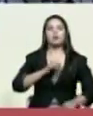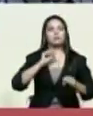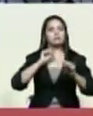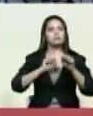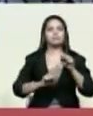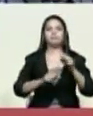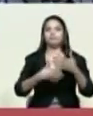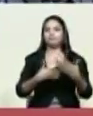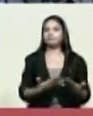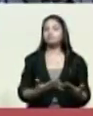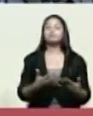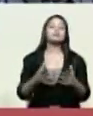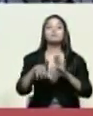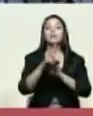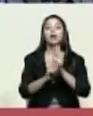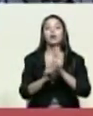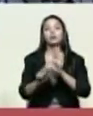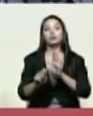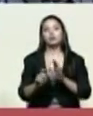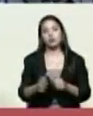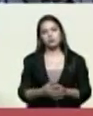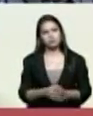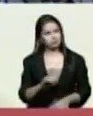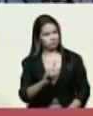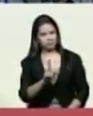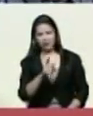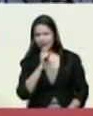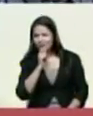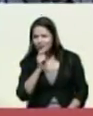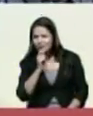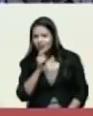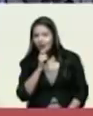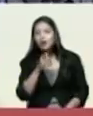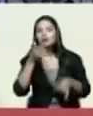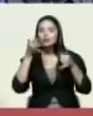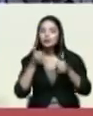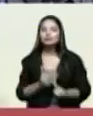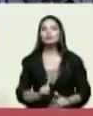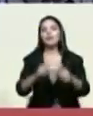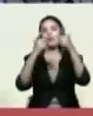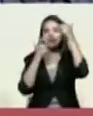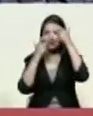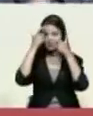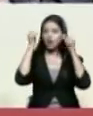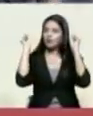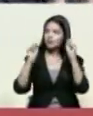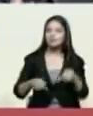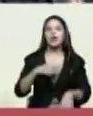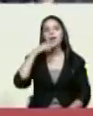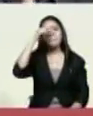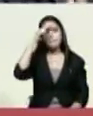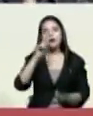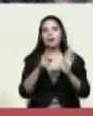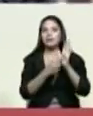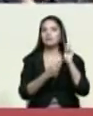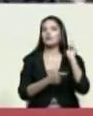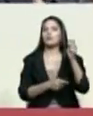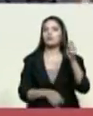defensores de la Constitución. Los defensores de la Constitución son los hijos y las hijas de Hugo Chávez, que ese es el padre de esta